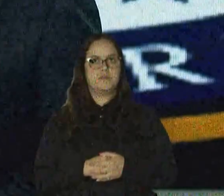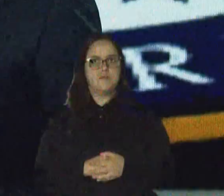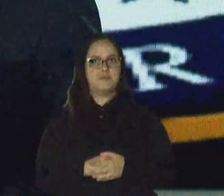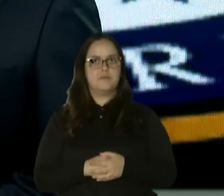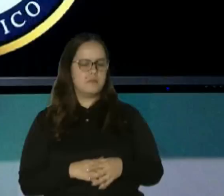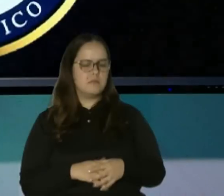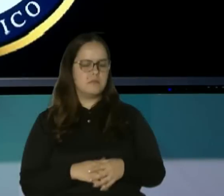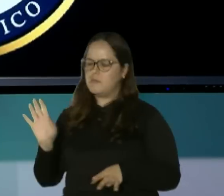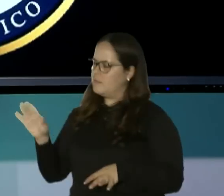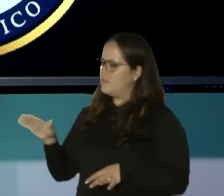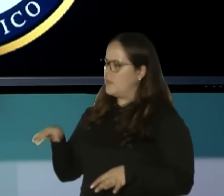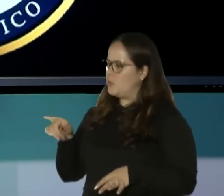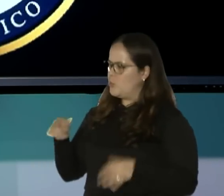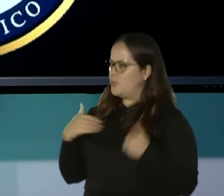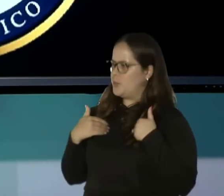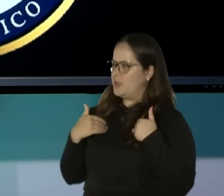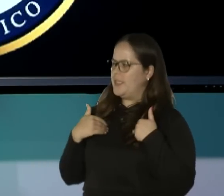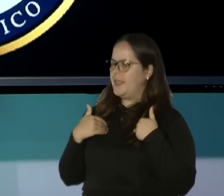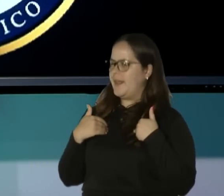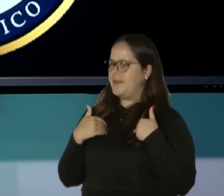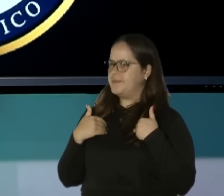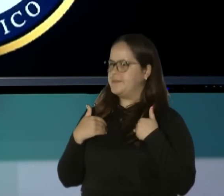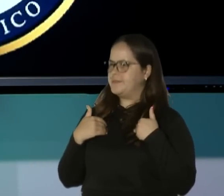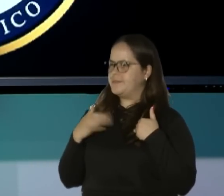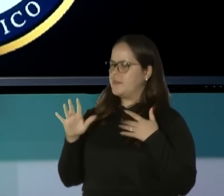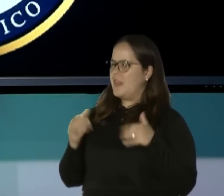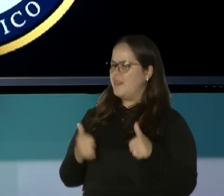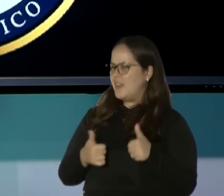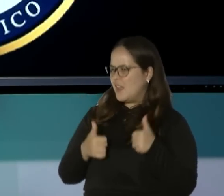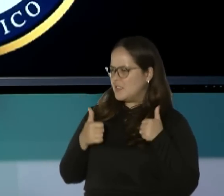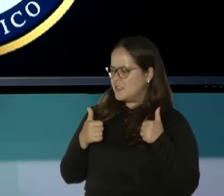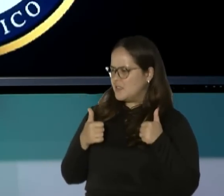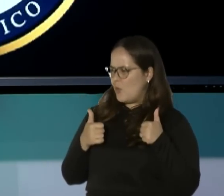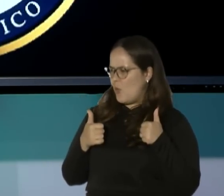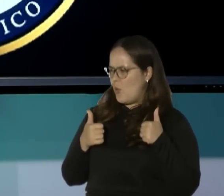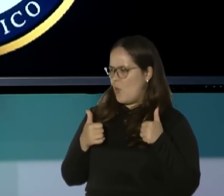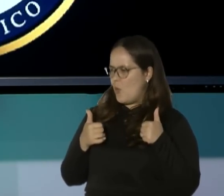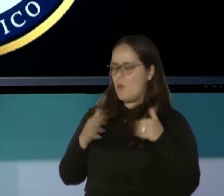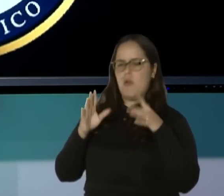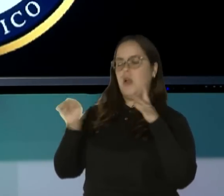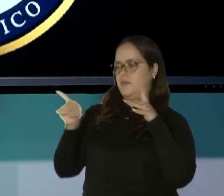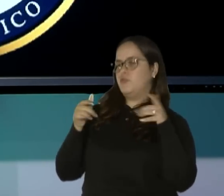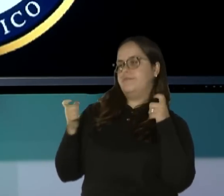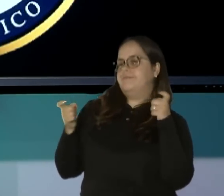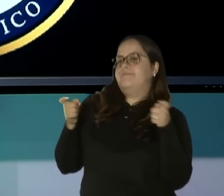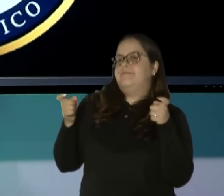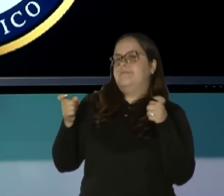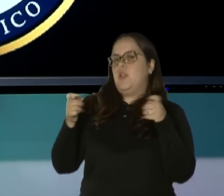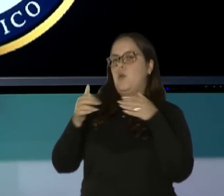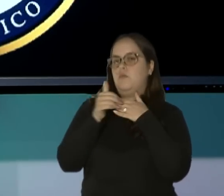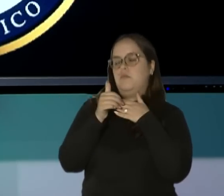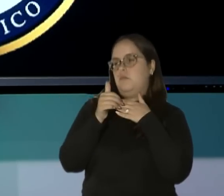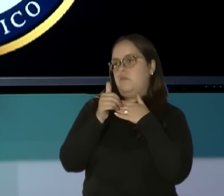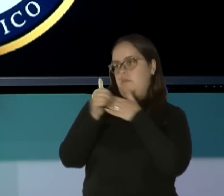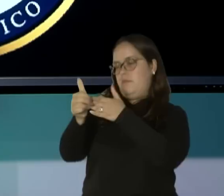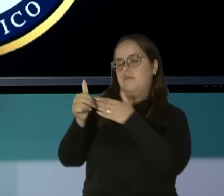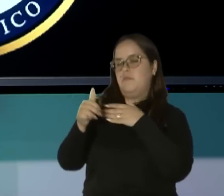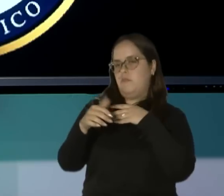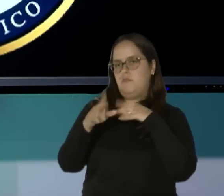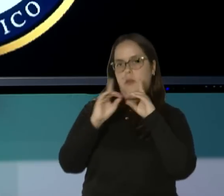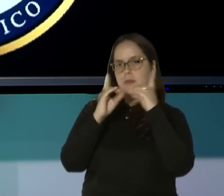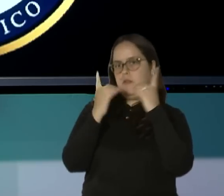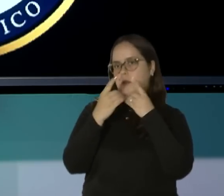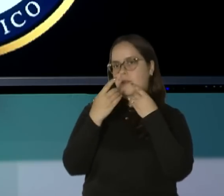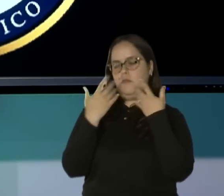Secretario, usted tiene a su dirección un departamento bastante amplio, con una responsabilidad bastante